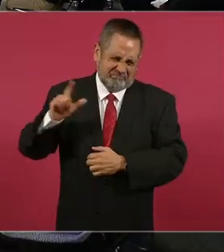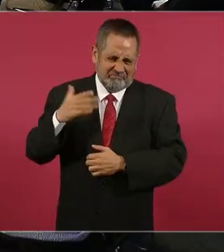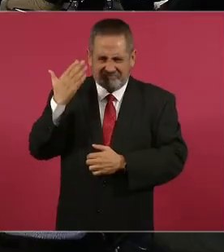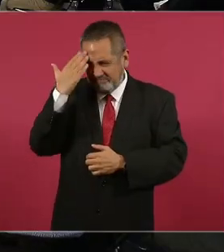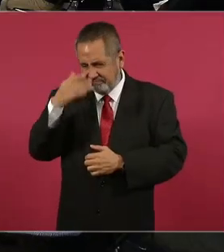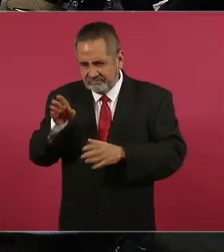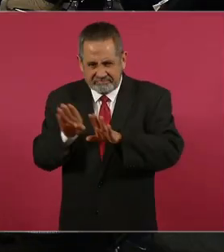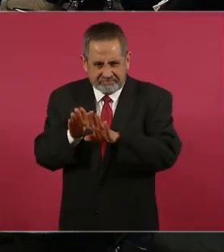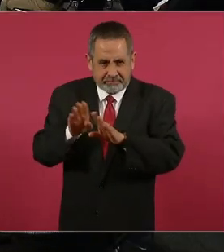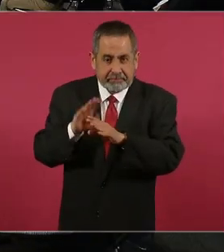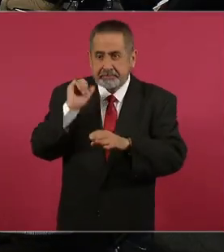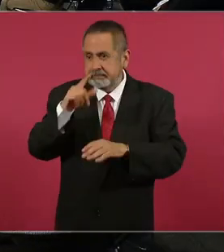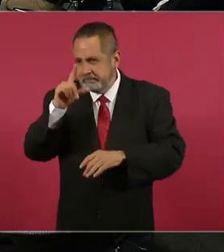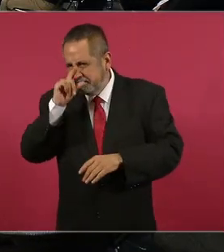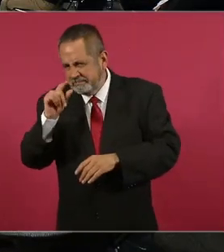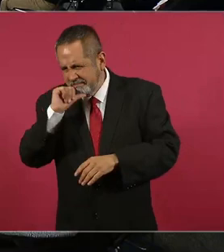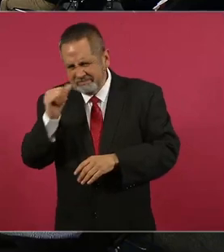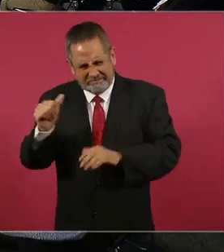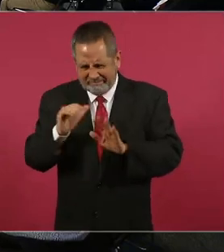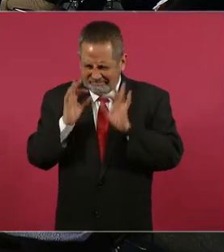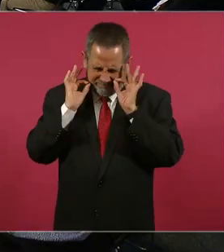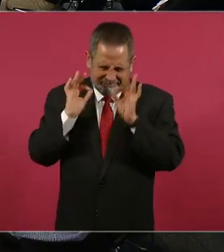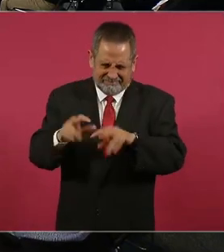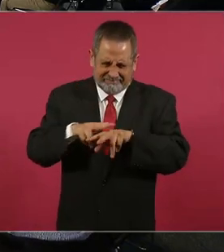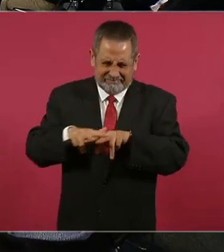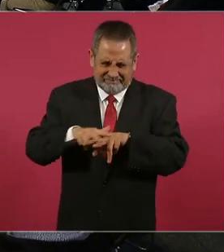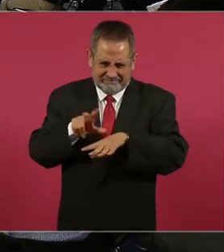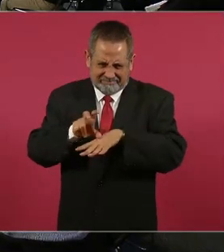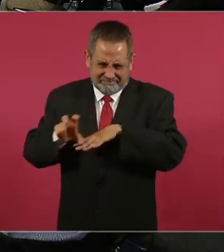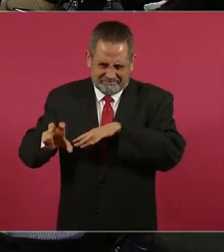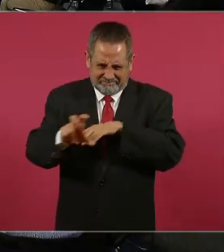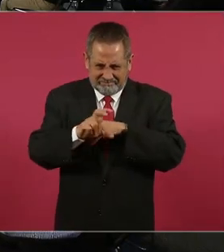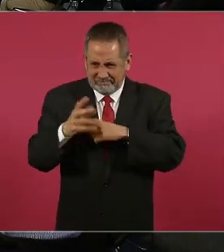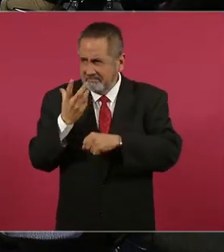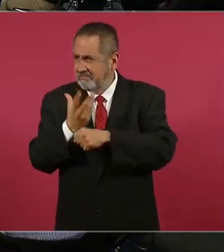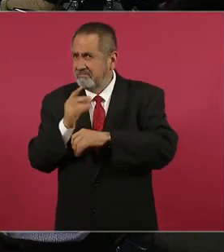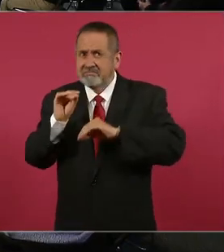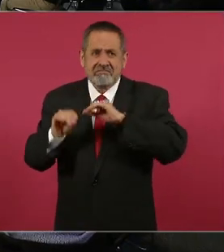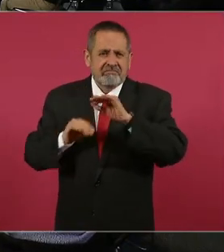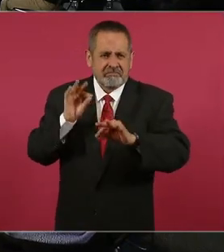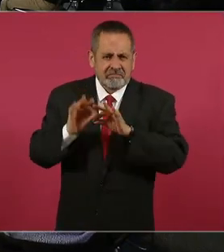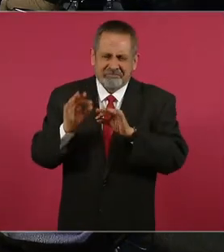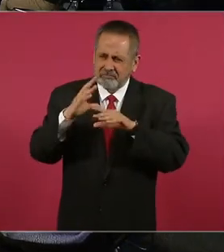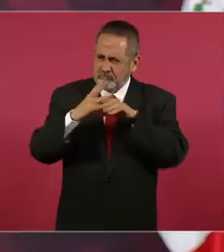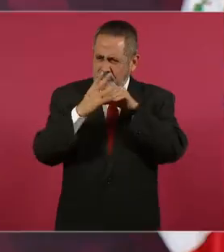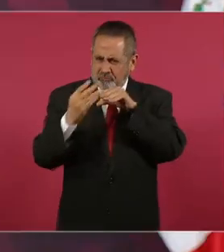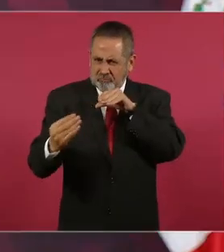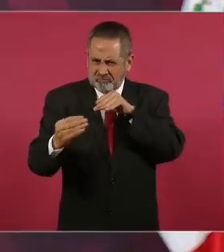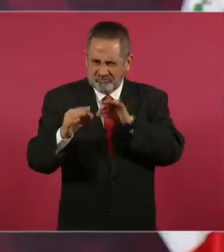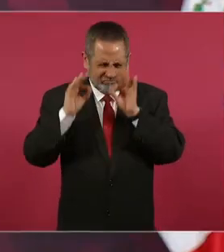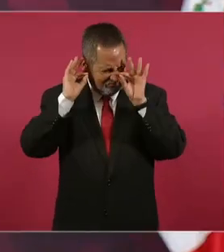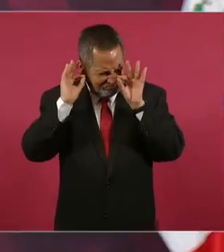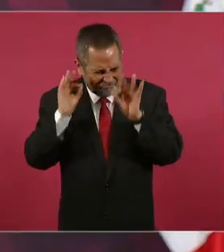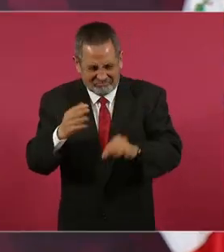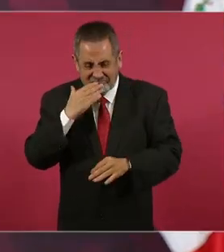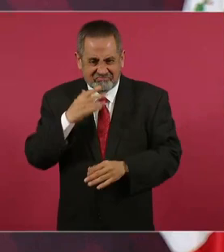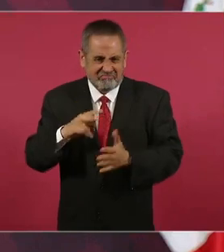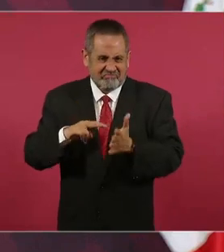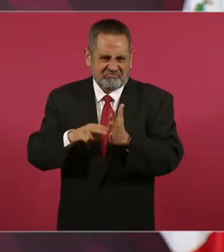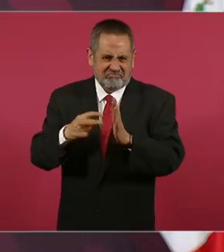para que no haya ninguna falla en los trenes de Alstom, los mejores